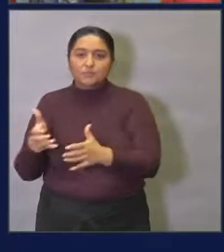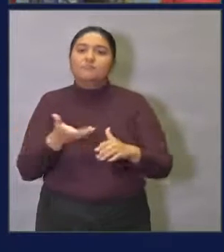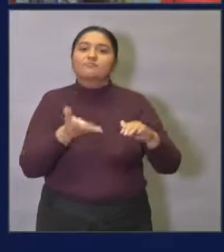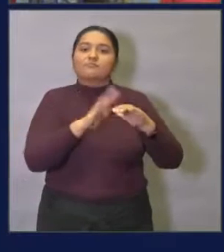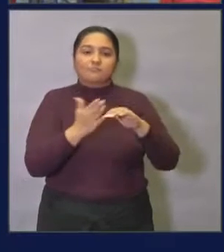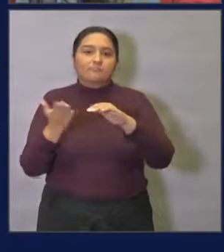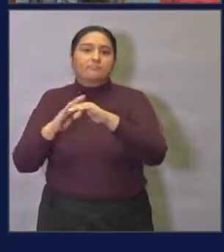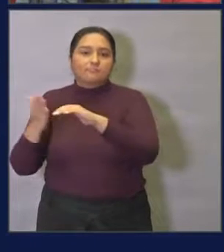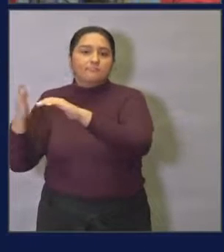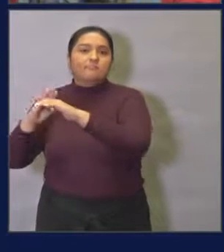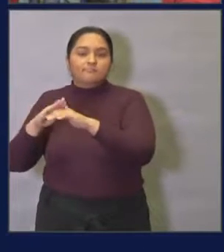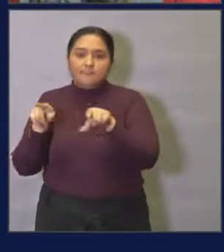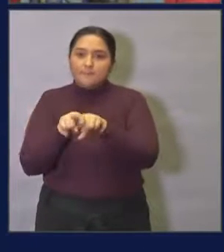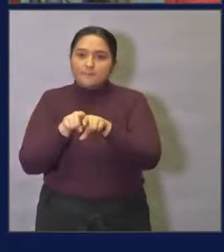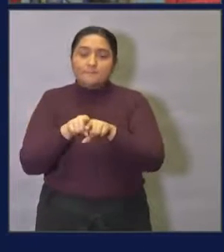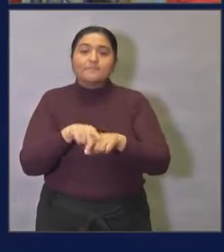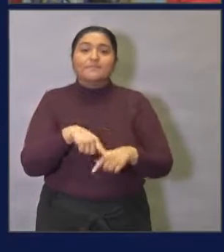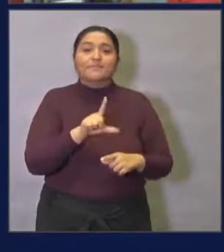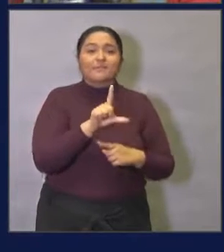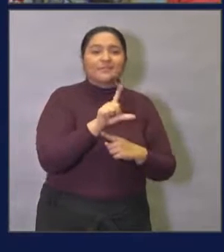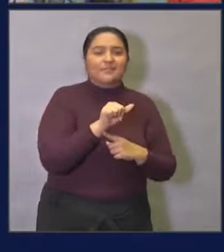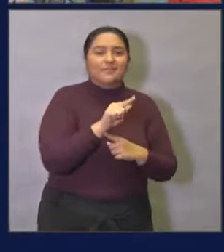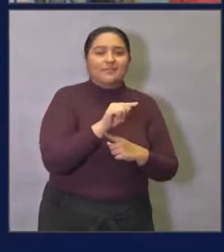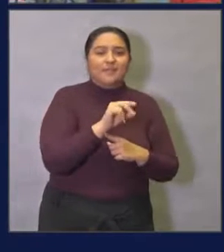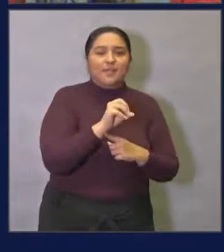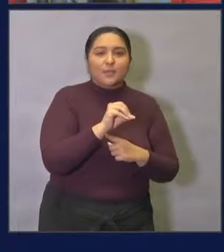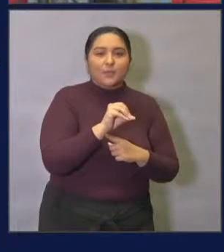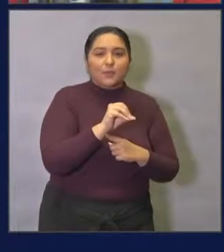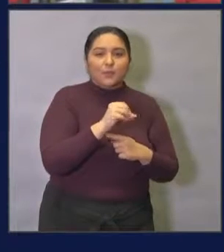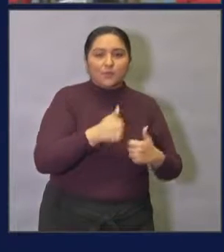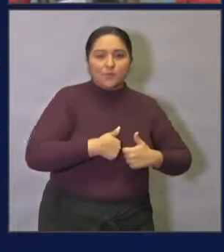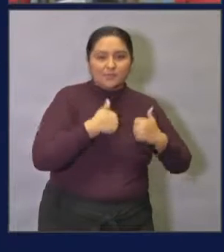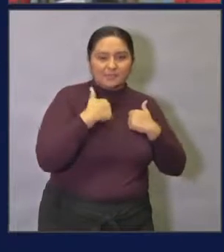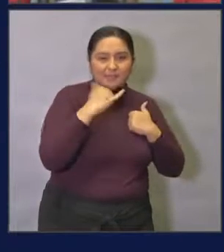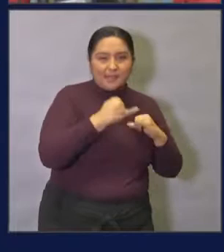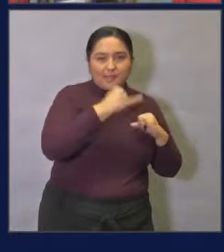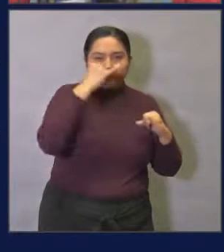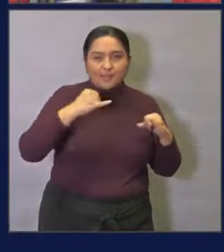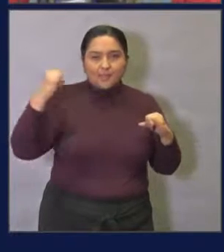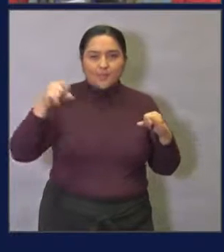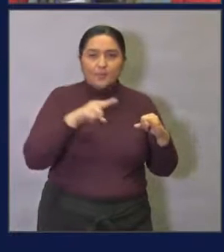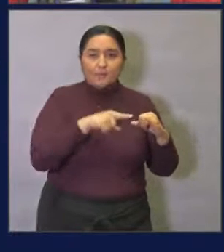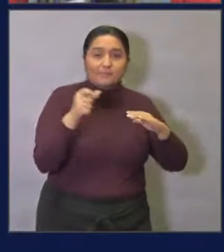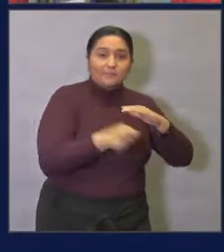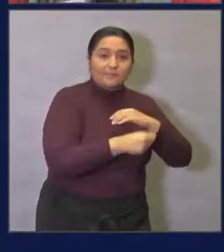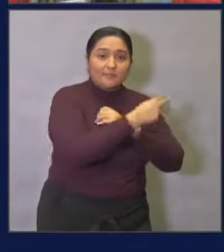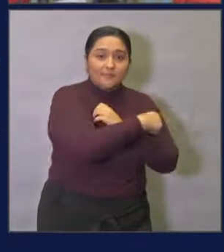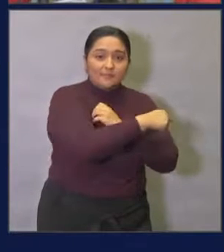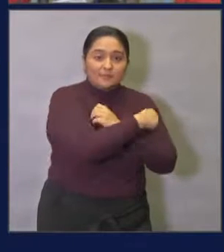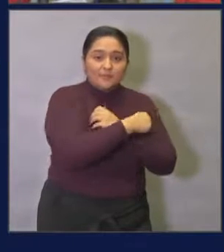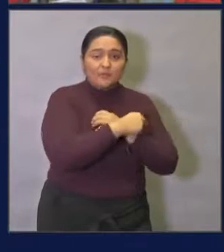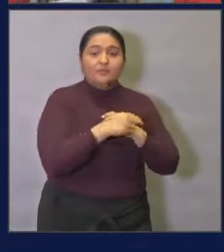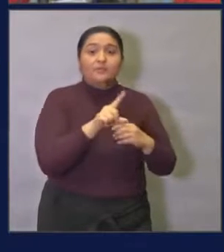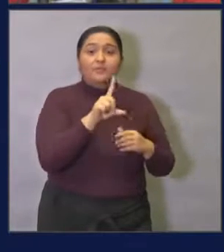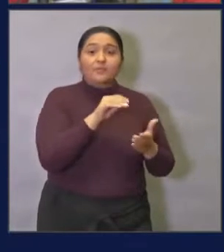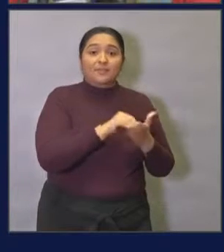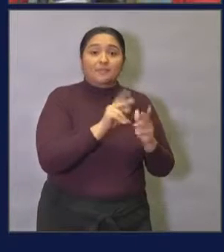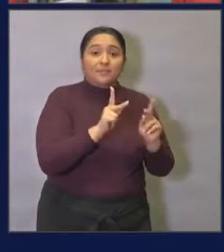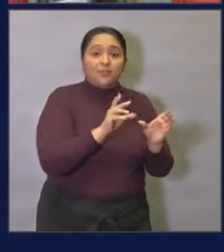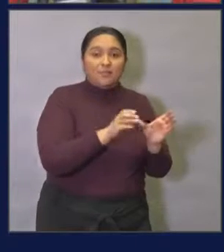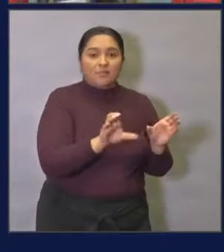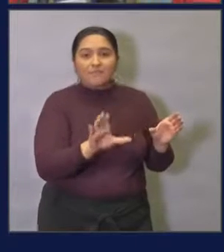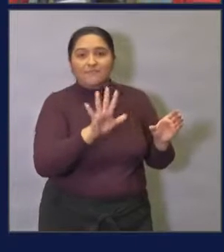Los residentes latinos, la línea amarilla, tienen una tasa de hospitalización de 55 por cada 100,000